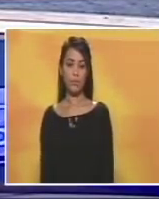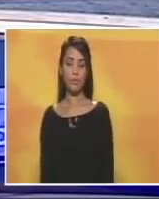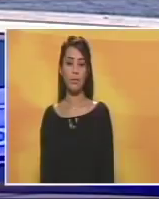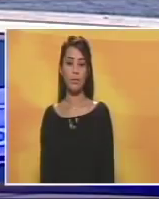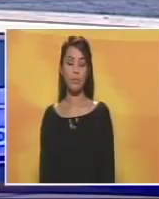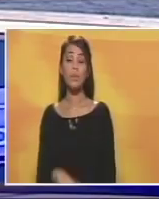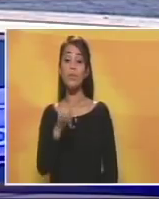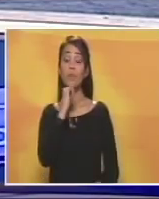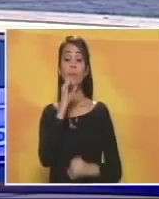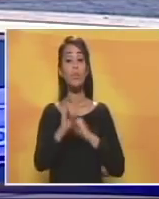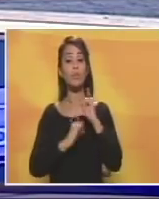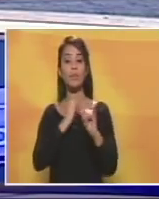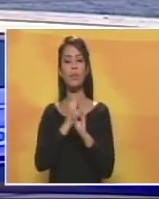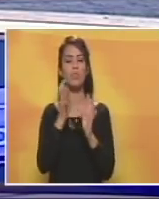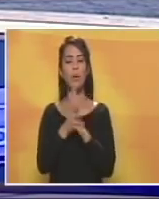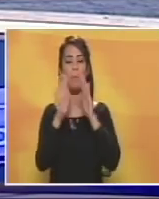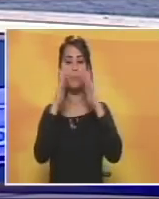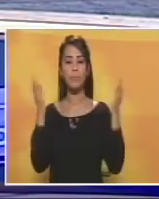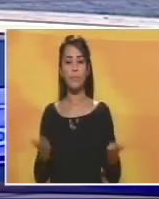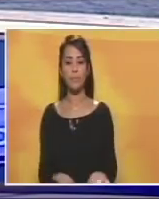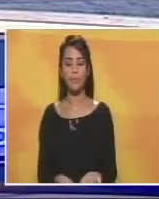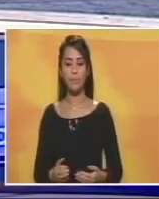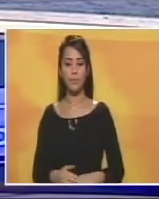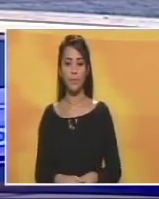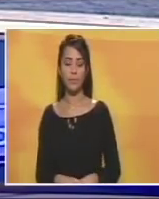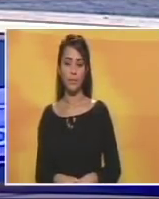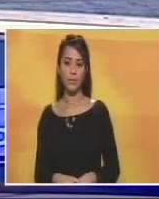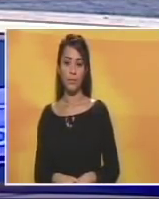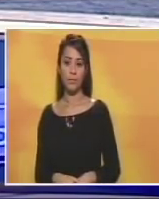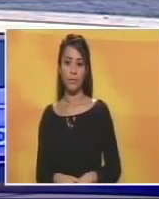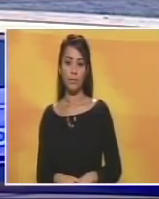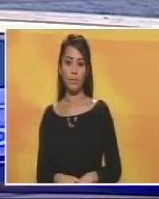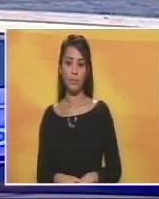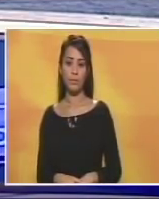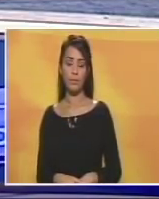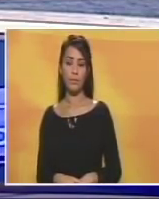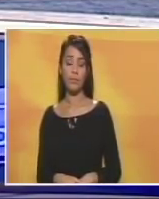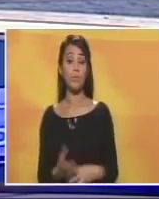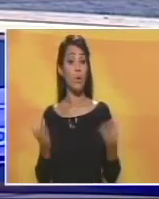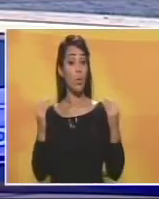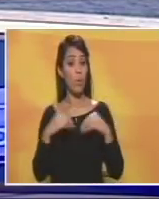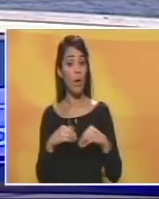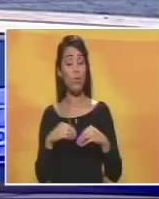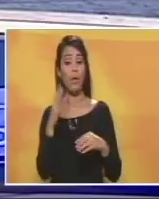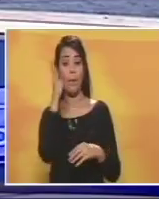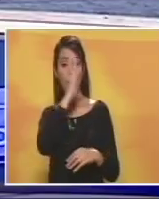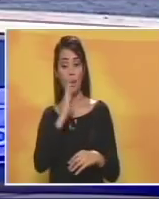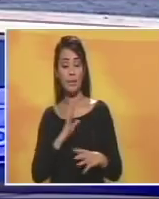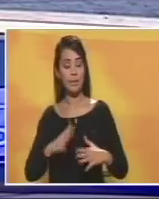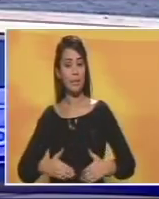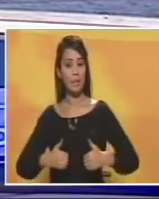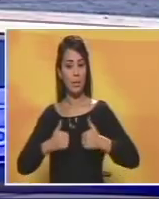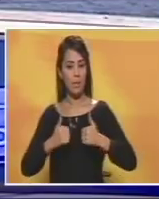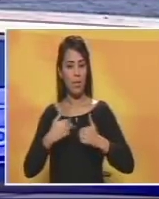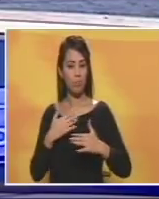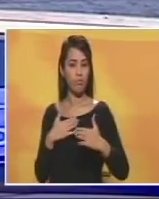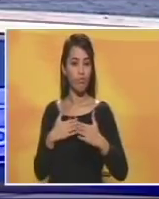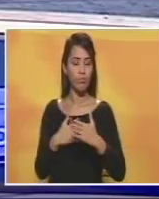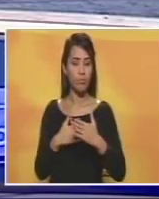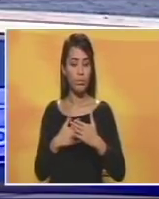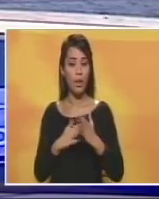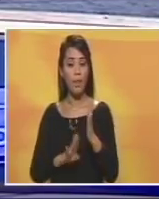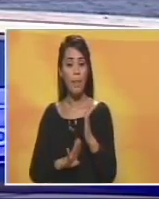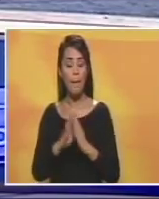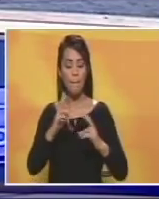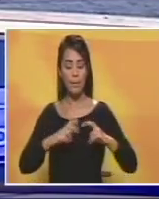Iniciamos nuestro recorrido por lo que pasa en el mundo. Así es, porque a falta de un acuerdo entre Brasil y El Salvador, frena el avance de una